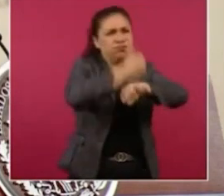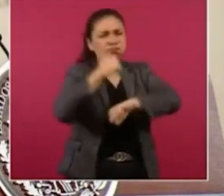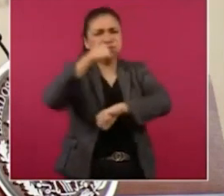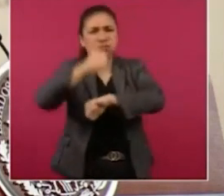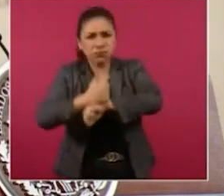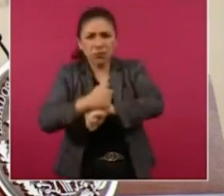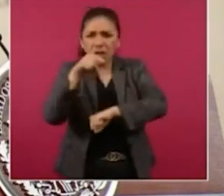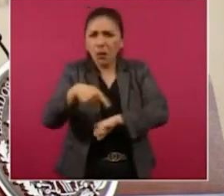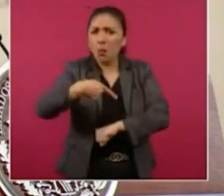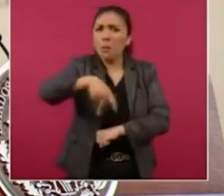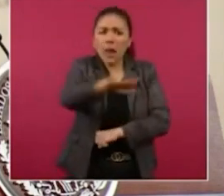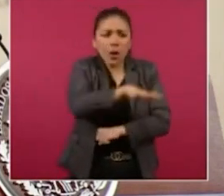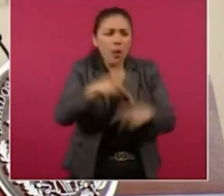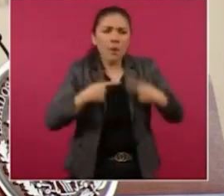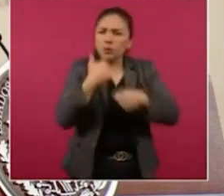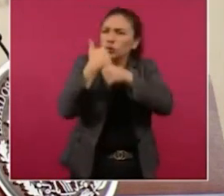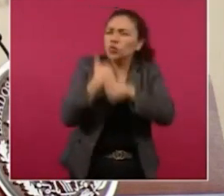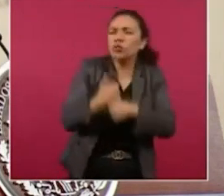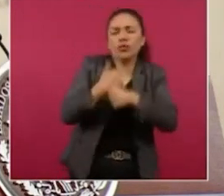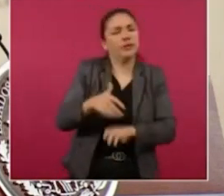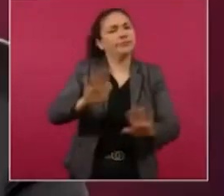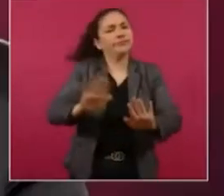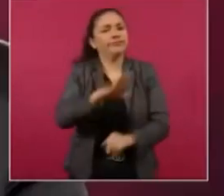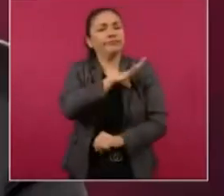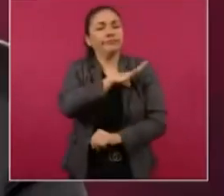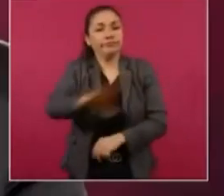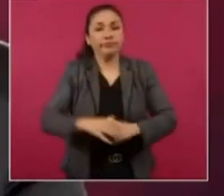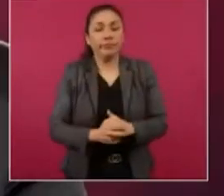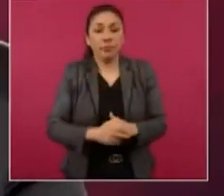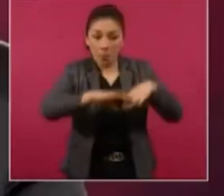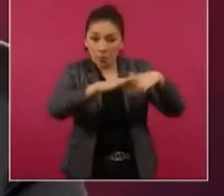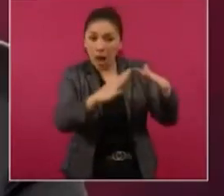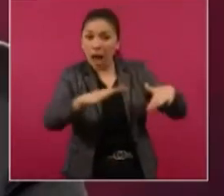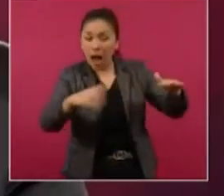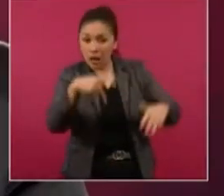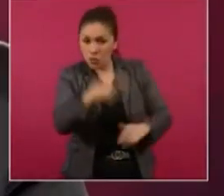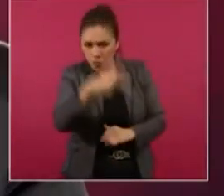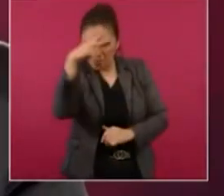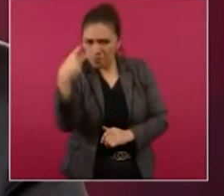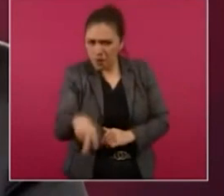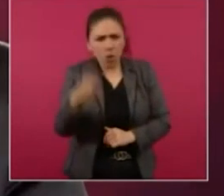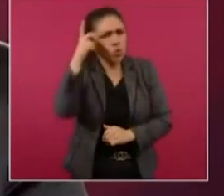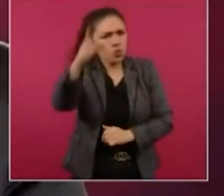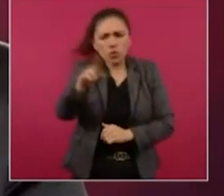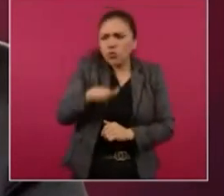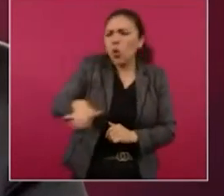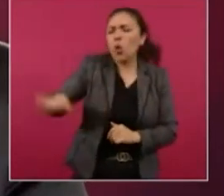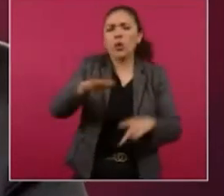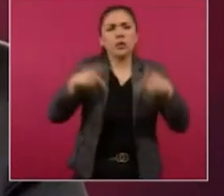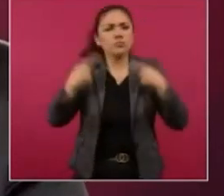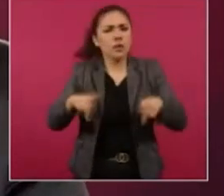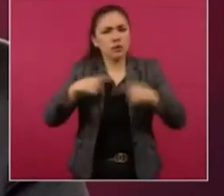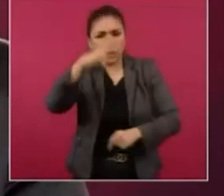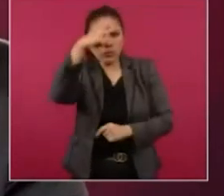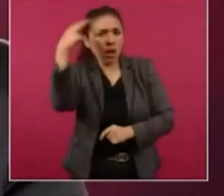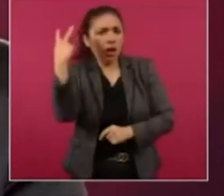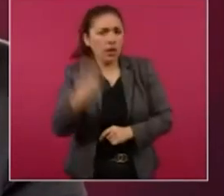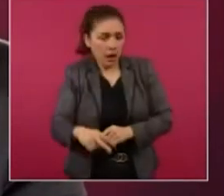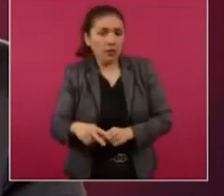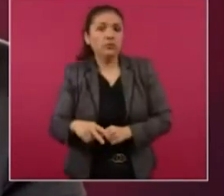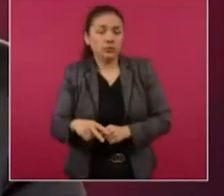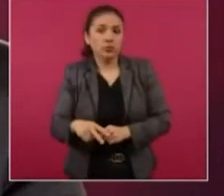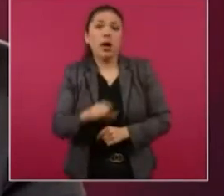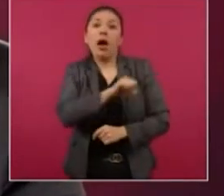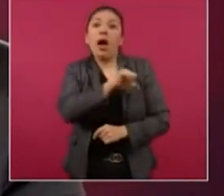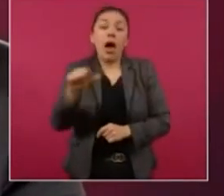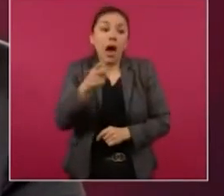pues van a quedar prohibida cualquier posibilidad de que sean vendidos para construir casas, hoteles, etcétera,